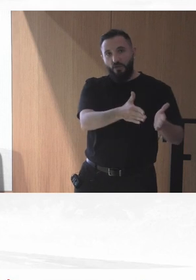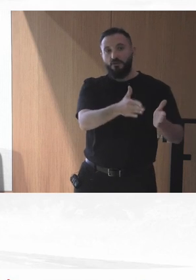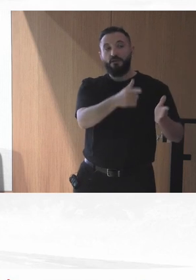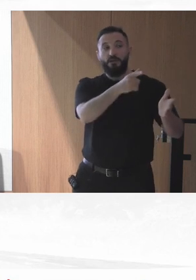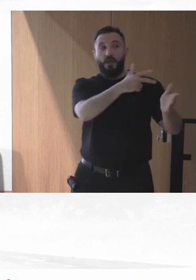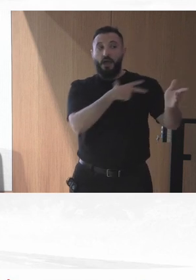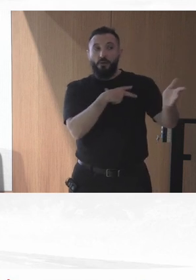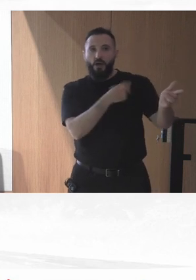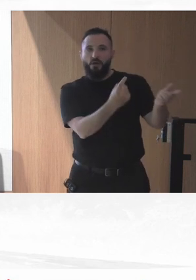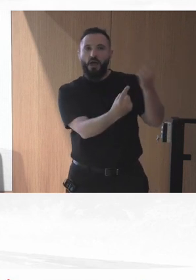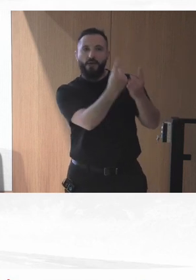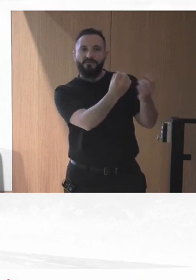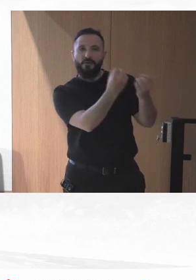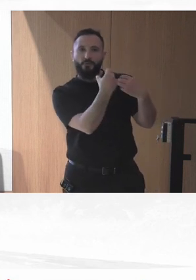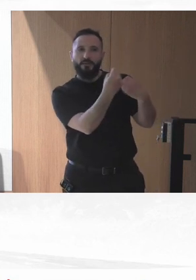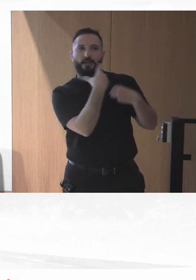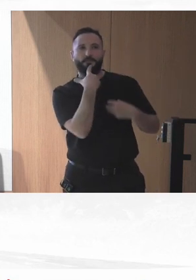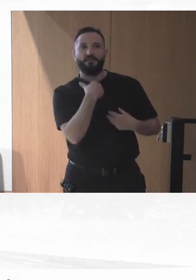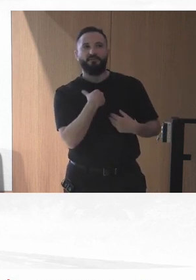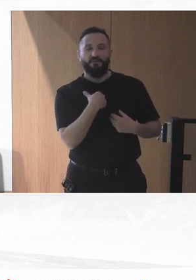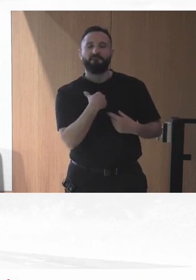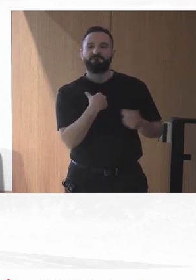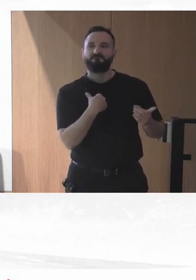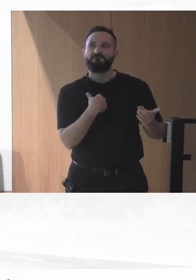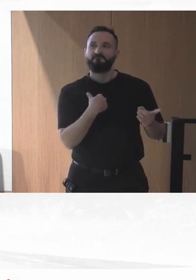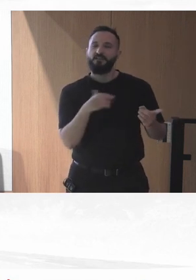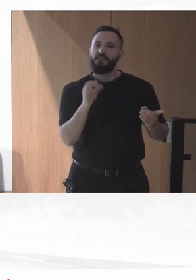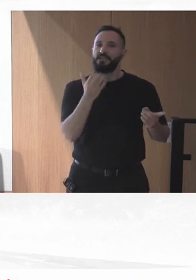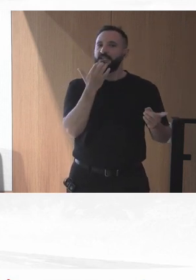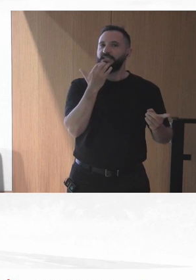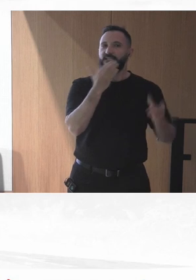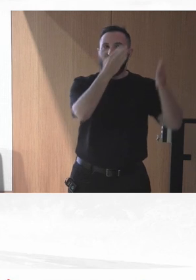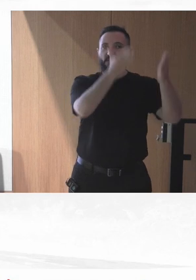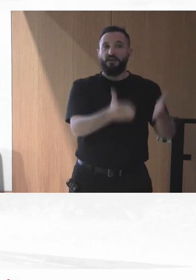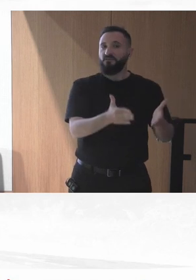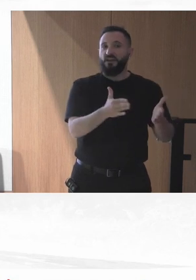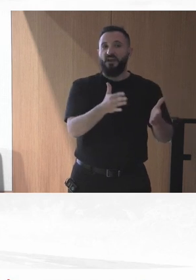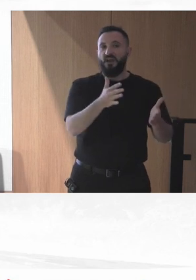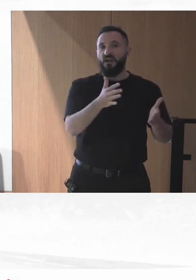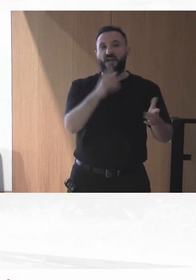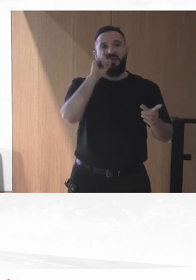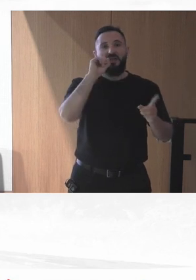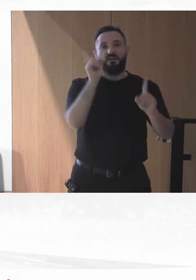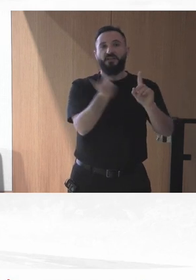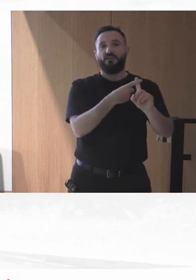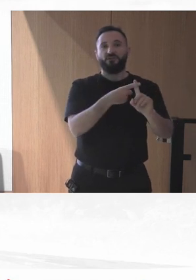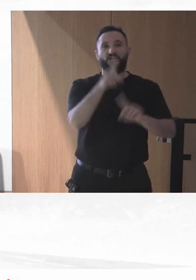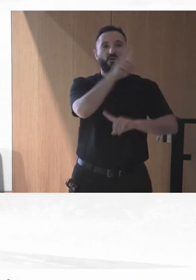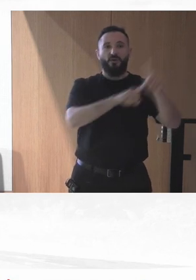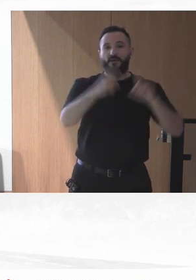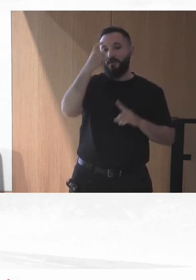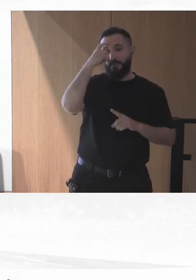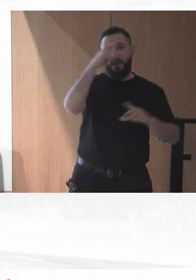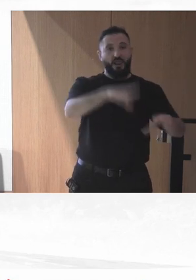dicen que es más fácil si la persona simplemente acepta un diagnóstico de trastorno mental y